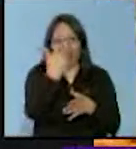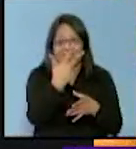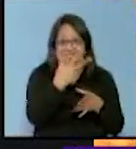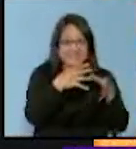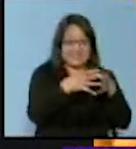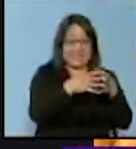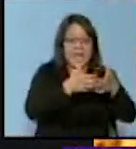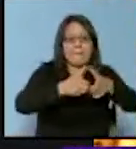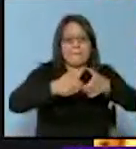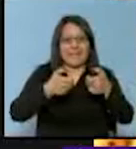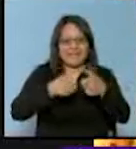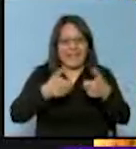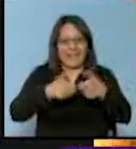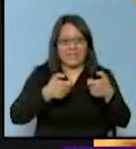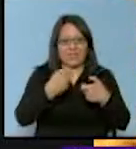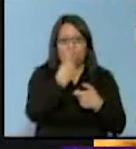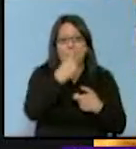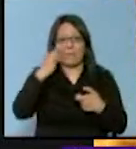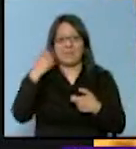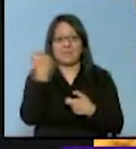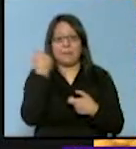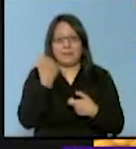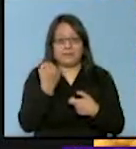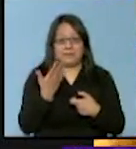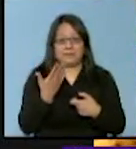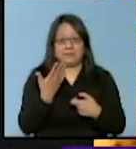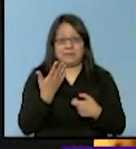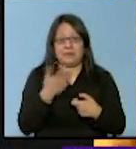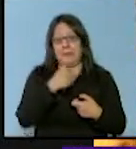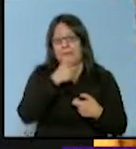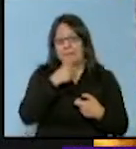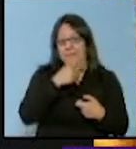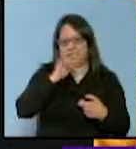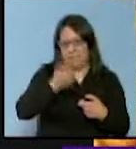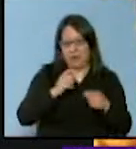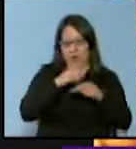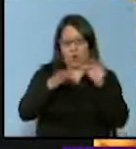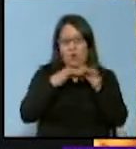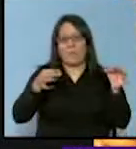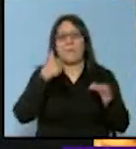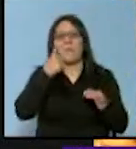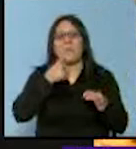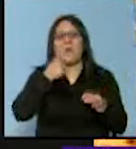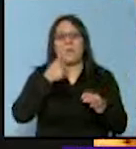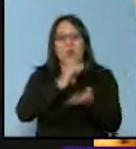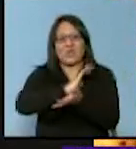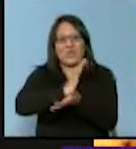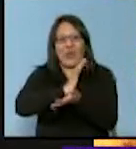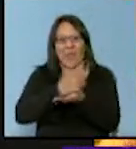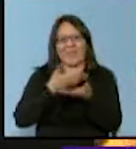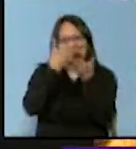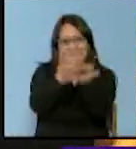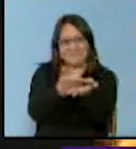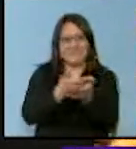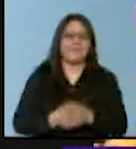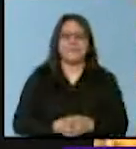mandarinas inmensas cuestan 20 pesos. Parece mejor regalar un bombón. Quiero terminar este informe, ya que las condiciones meteorológicas